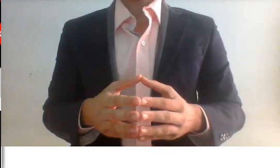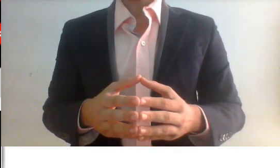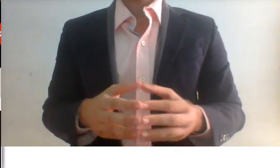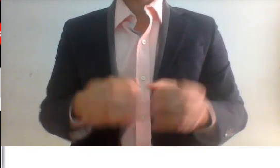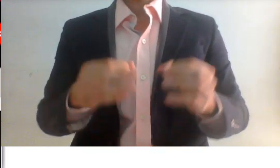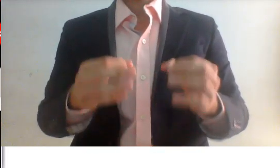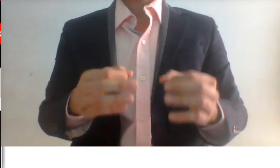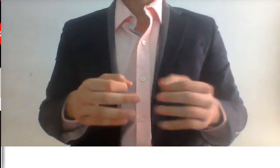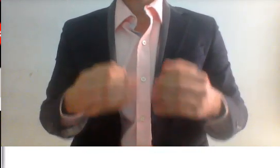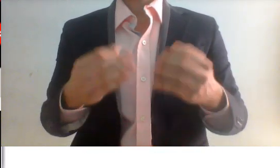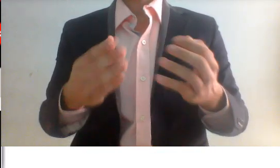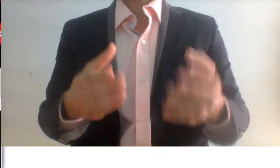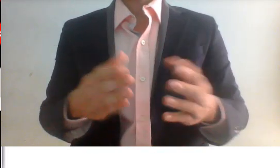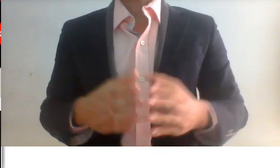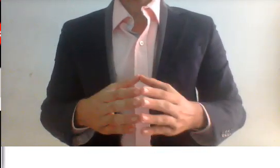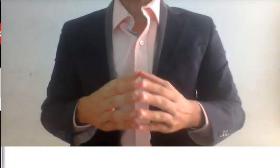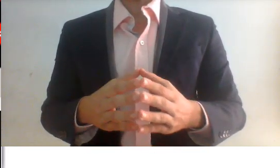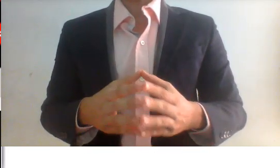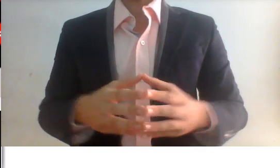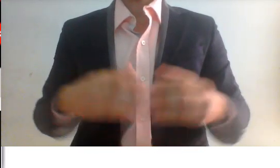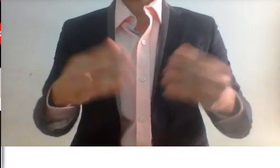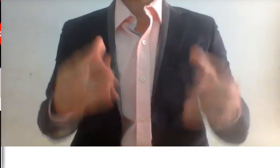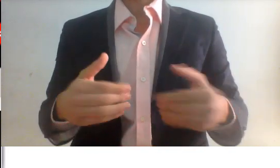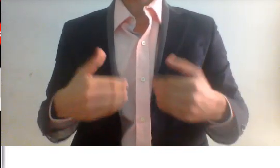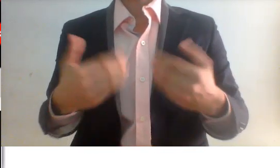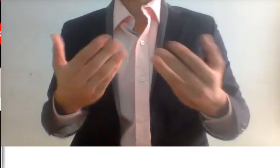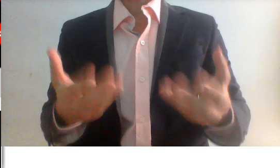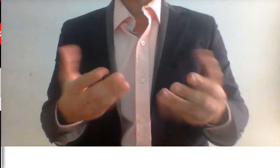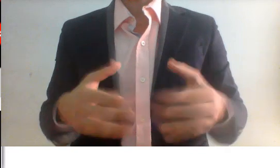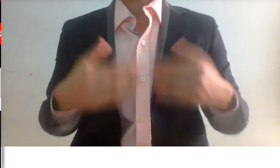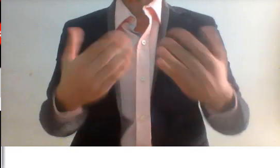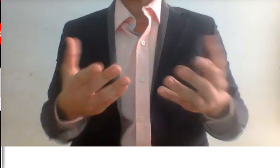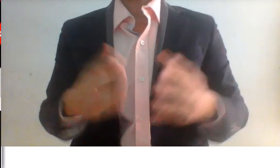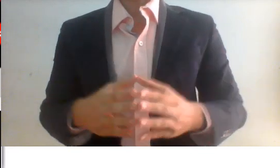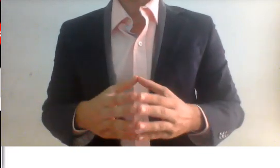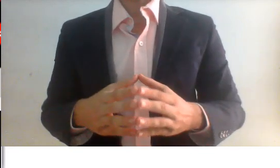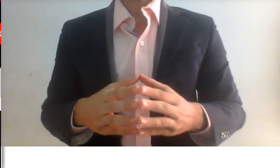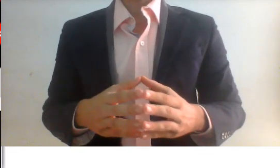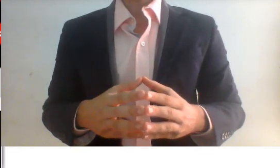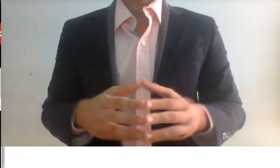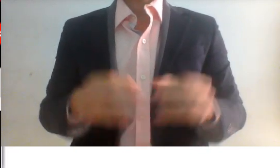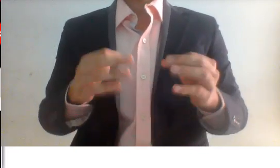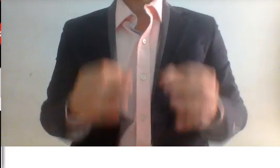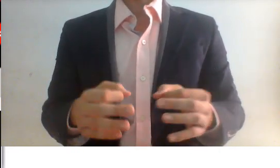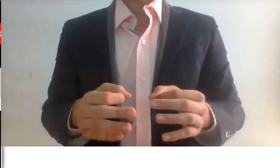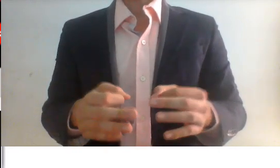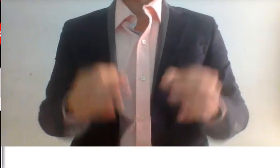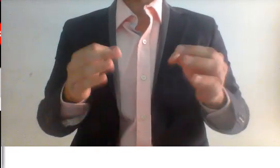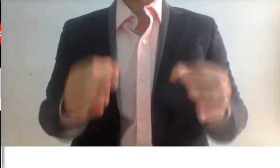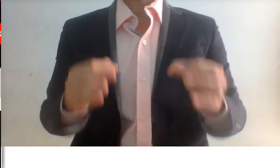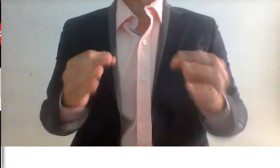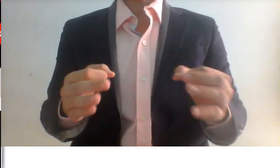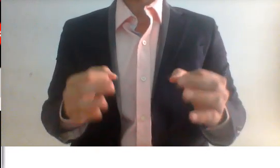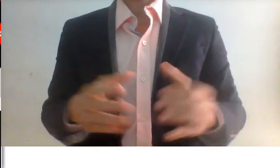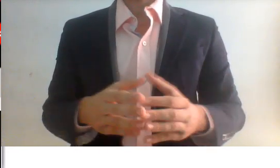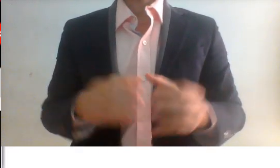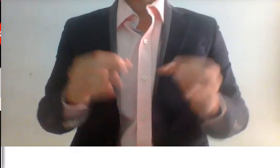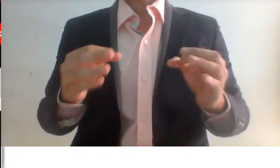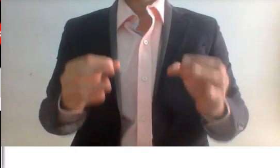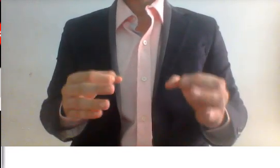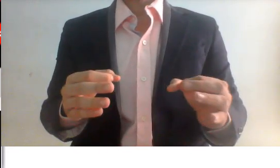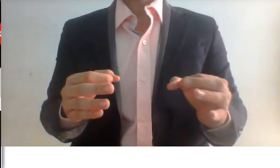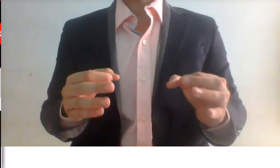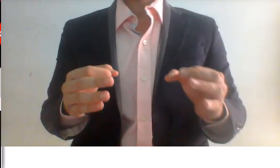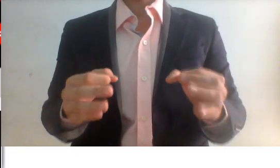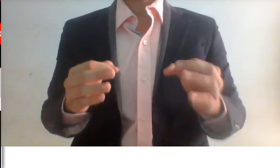se dijo de que bueno, se estaba atacando a la directora del CONACYT, a la actual directora del CONACYT. ¿Por qué razón? Y esto es muy verdadero, se